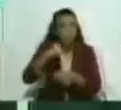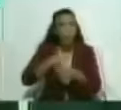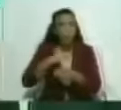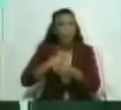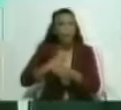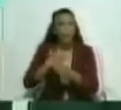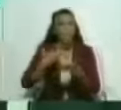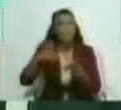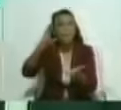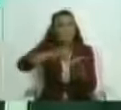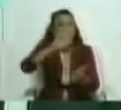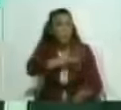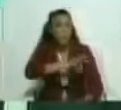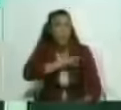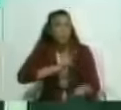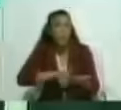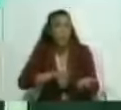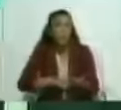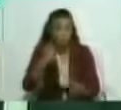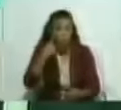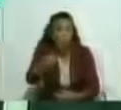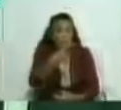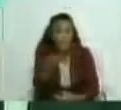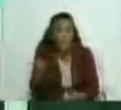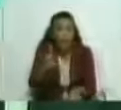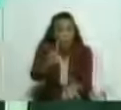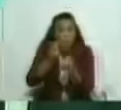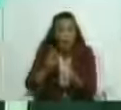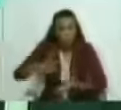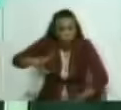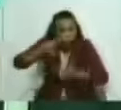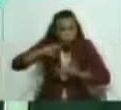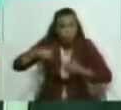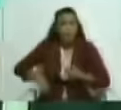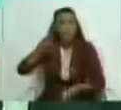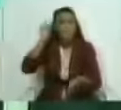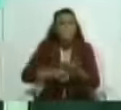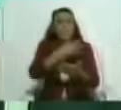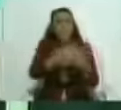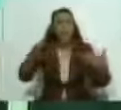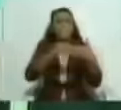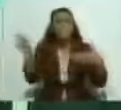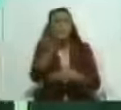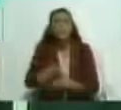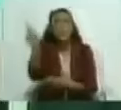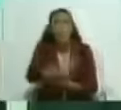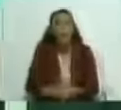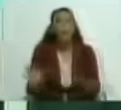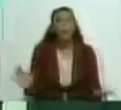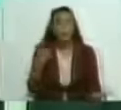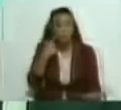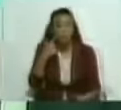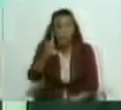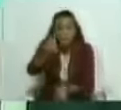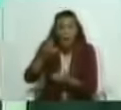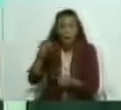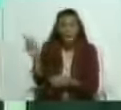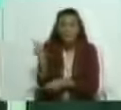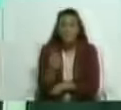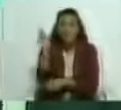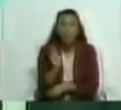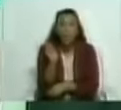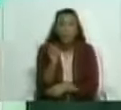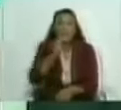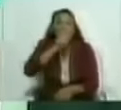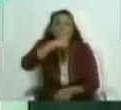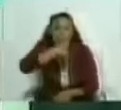en las prestaciones. Yo quiero ver a mi gente cobrando $1,000 mensuales y que ese fondo de pensiones establezca